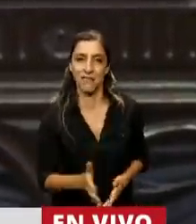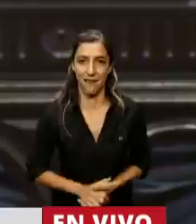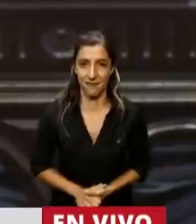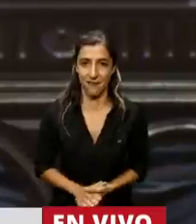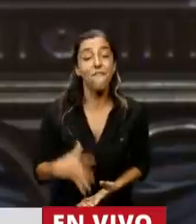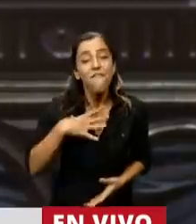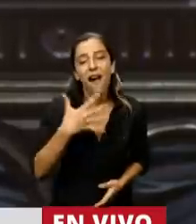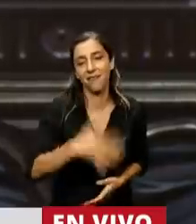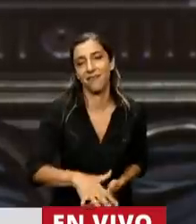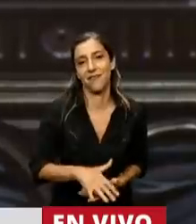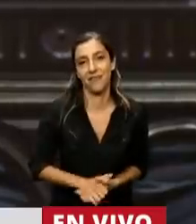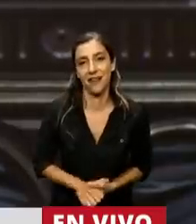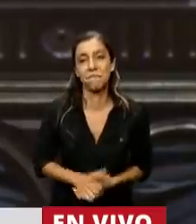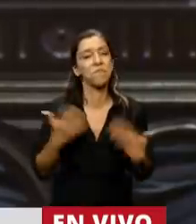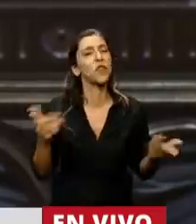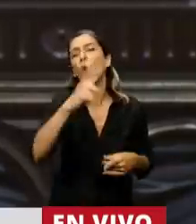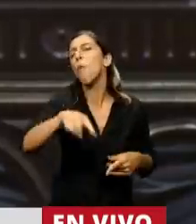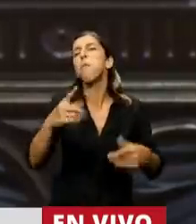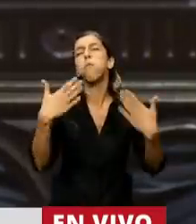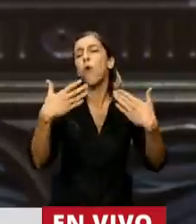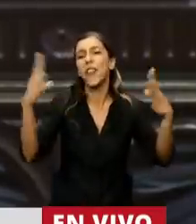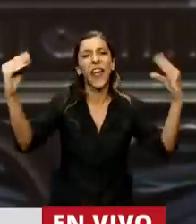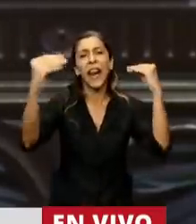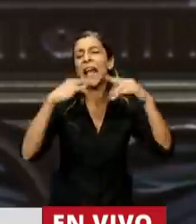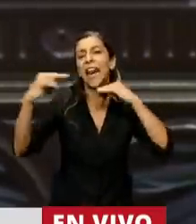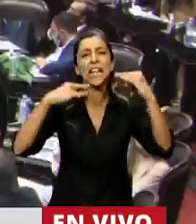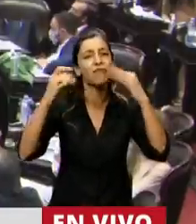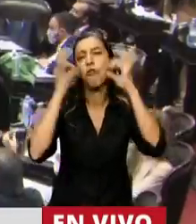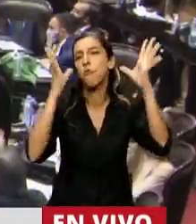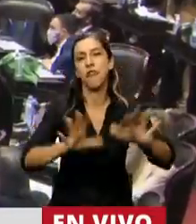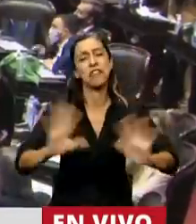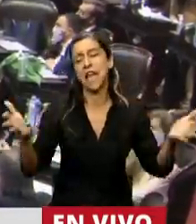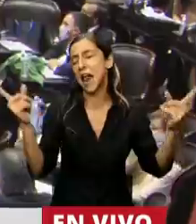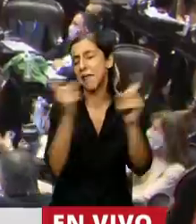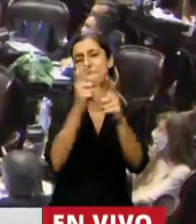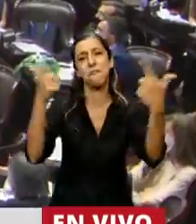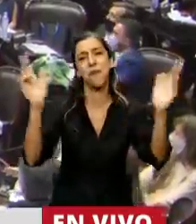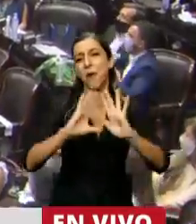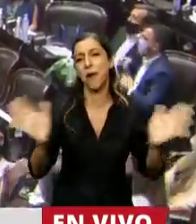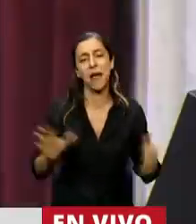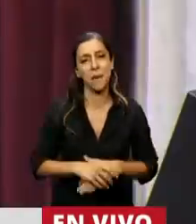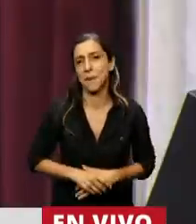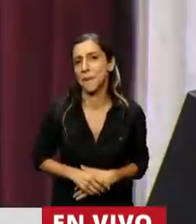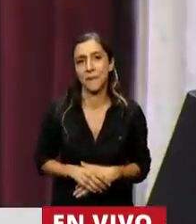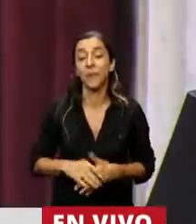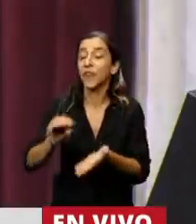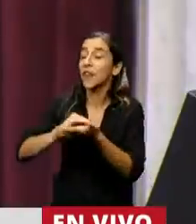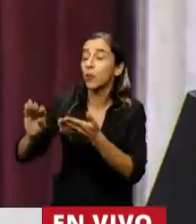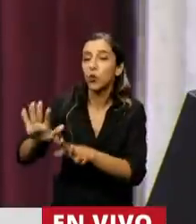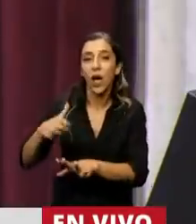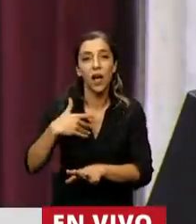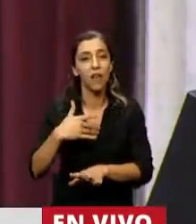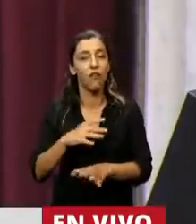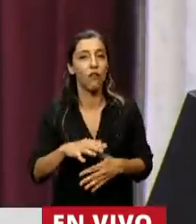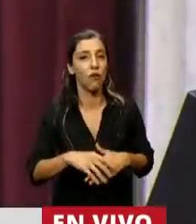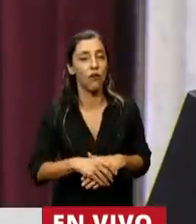entonces pueden gritar silencio diputado hay problemas diputado no entiendo